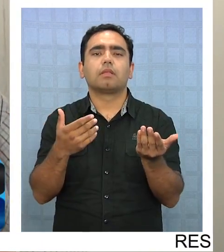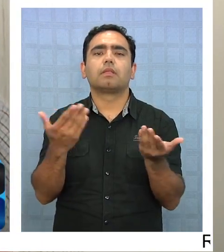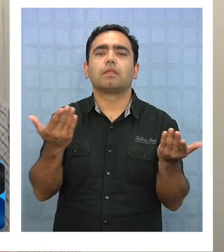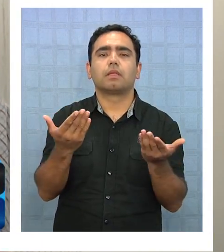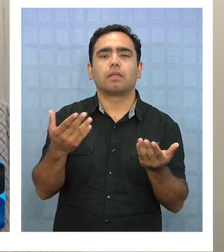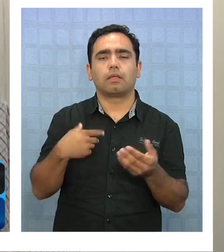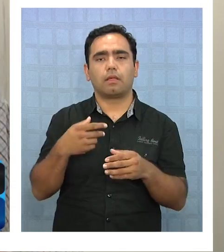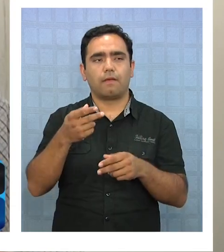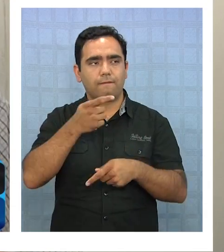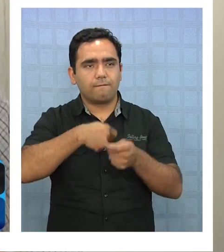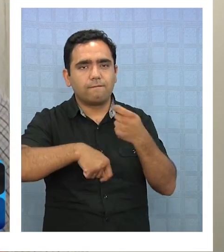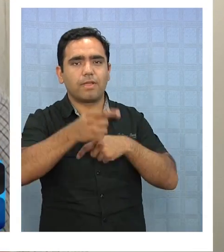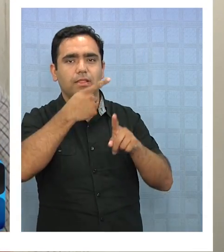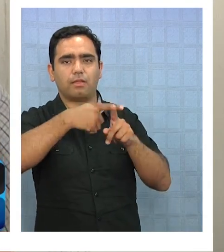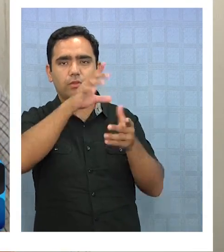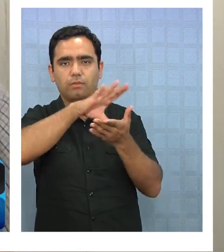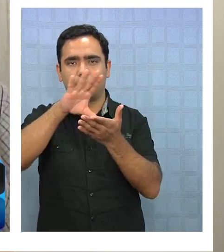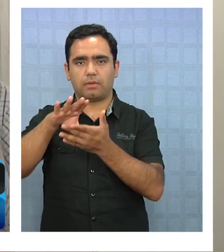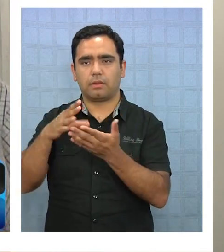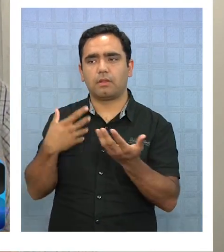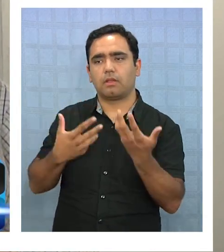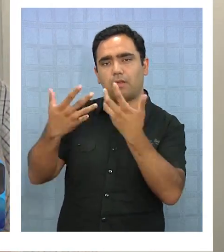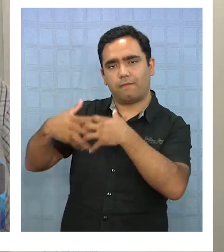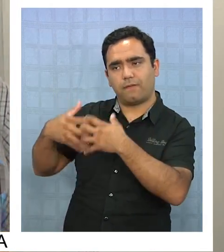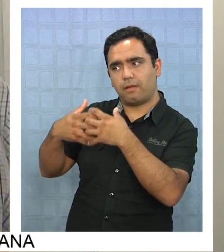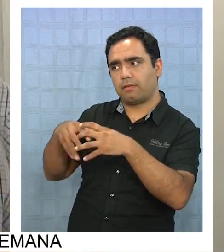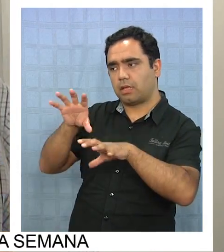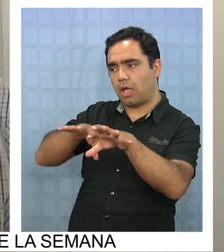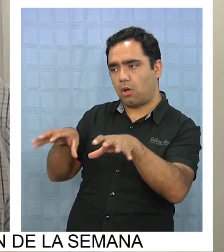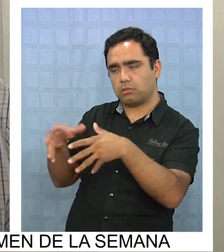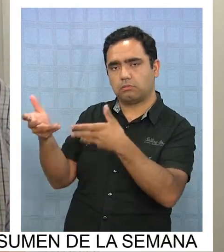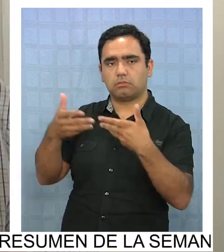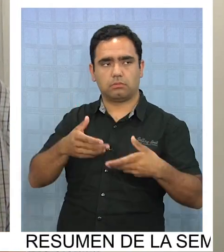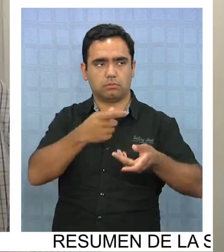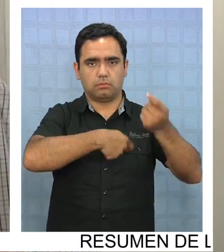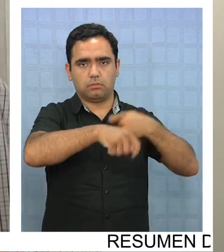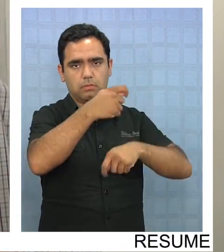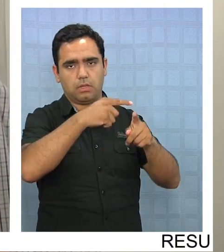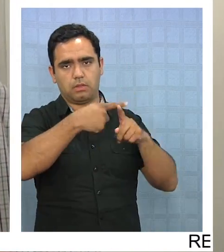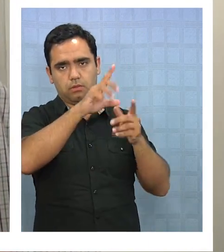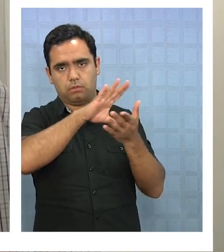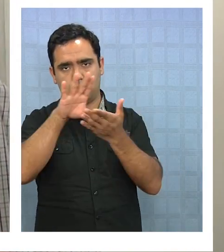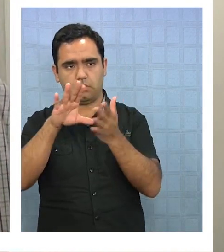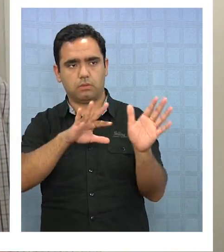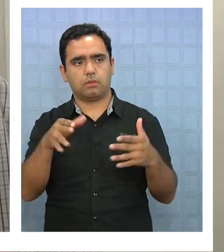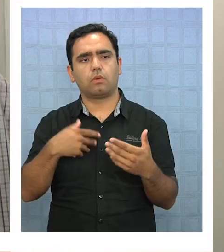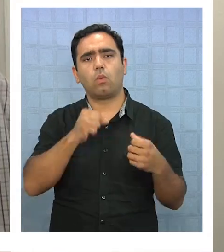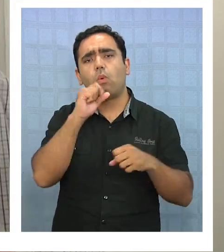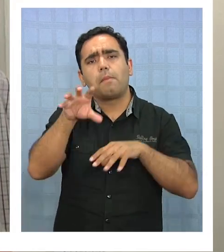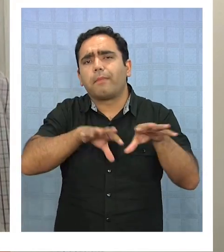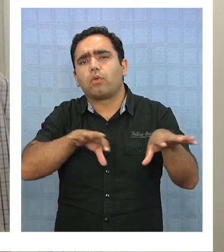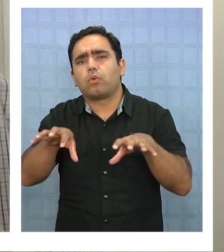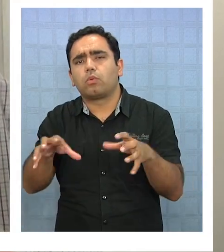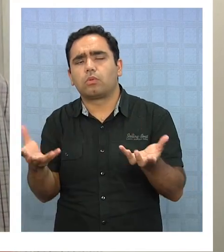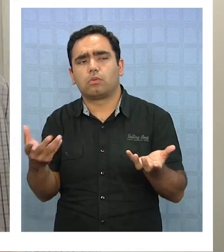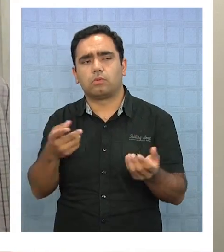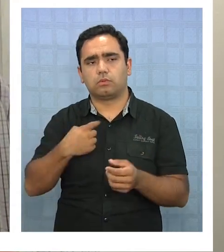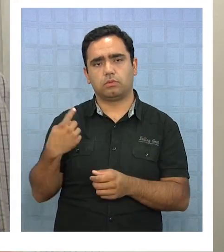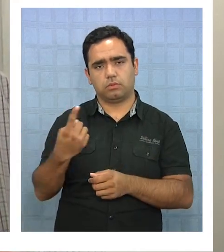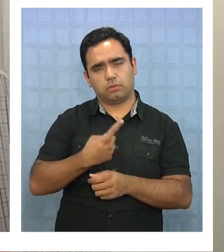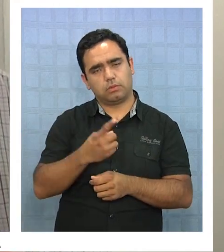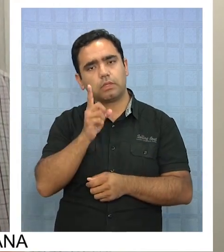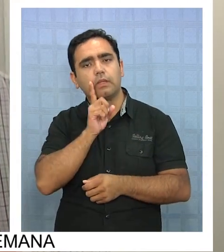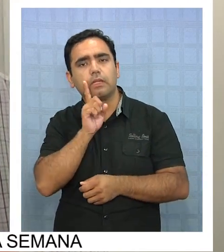productos directos de fábrica sin intermedio diario. ¿Cuáles son los productos que usted ofreció? Bueno, nosotros